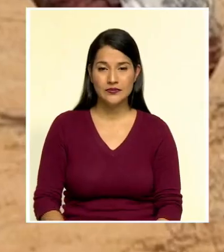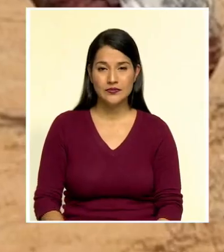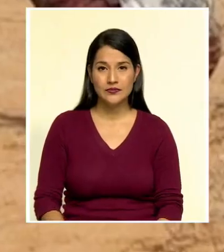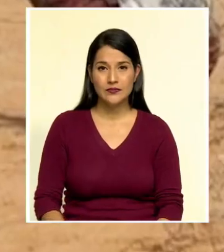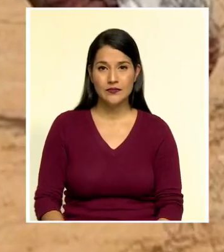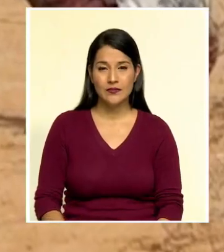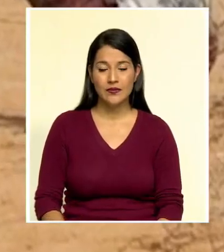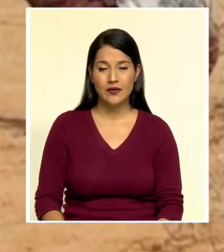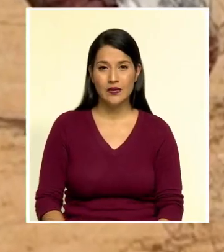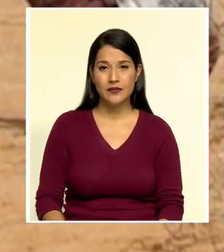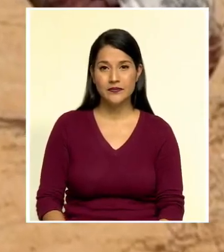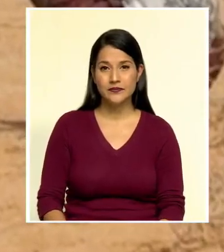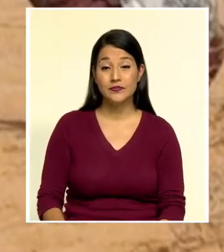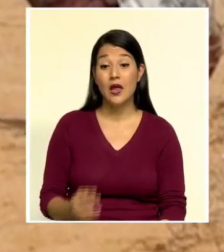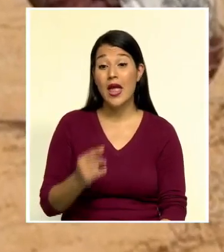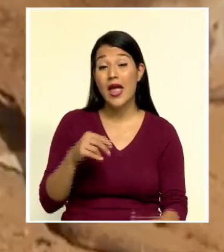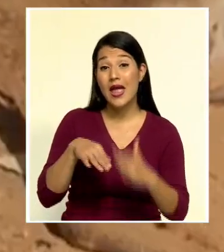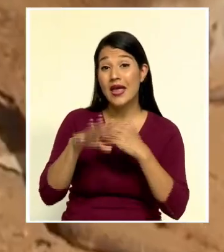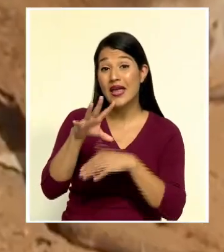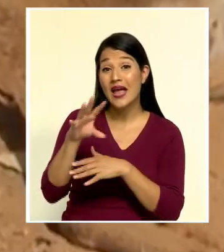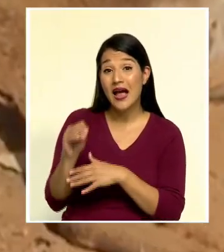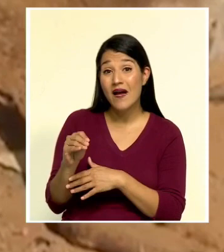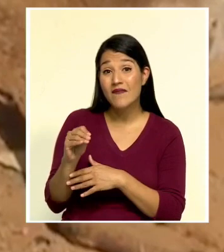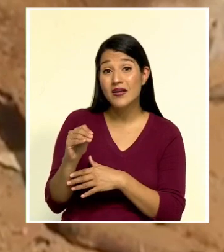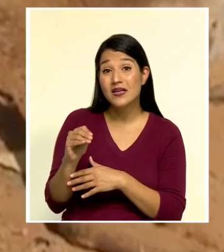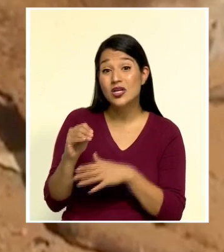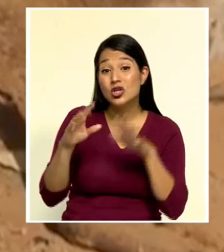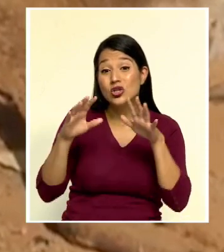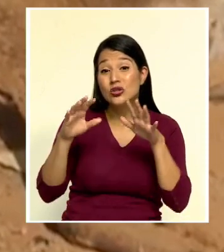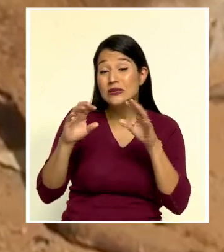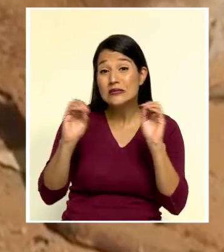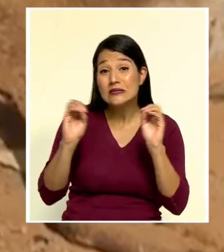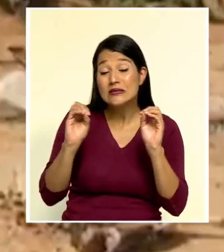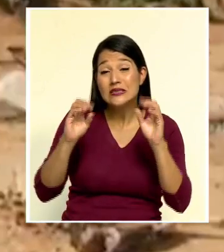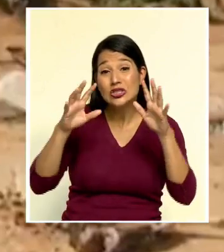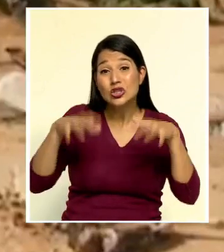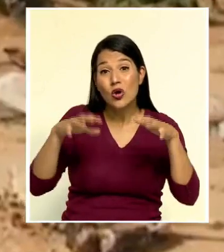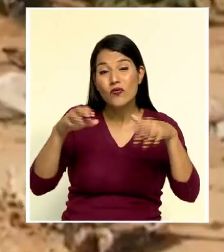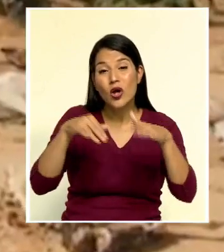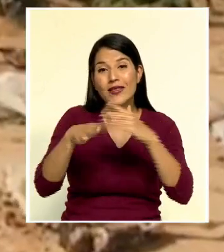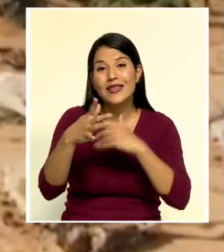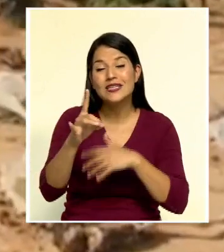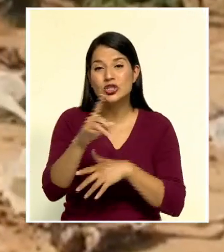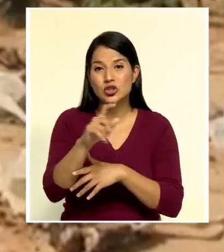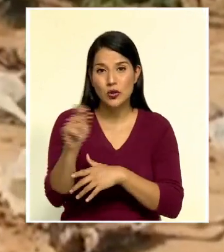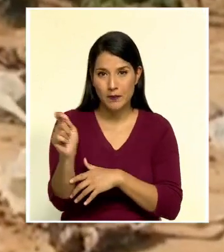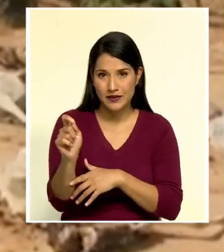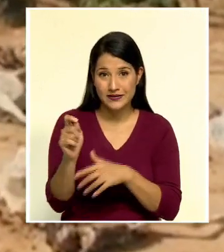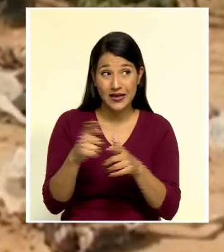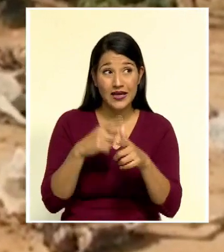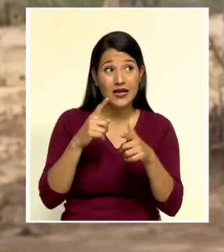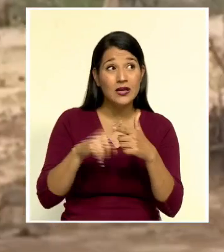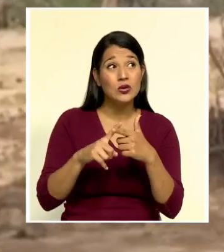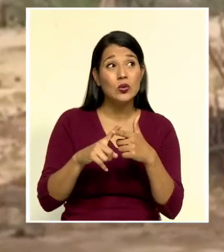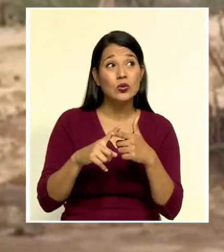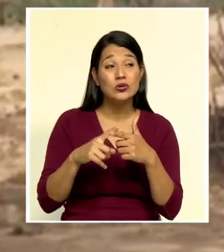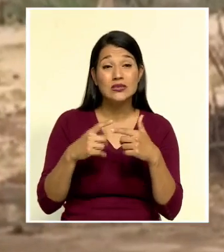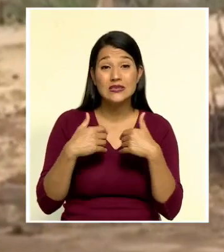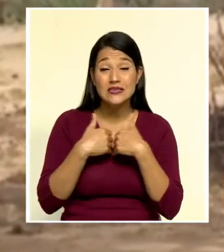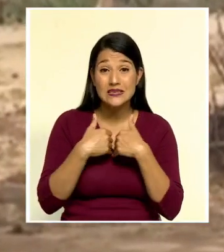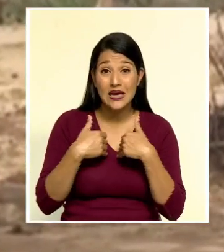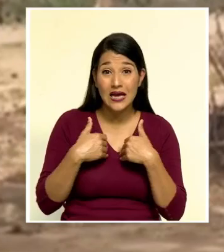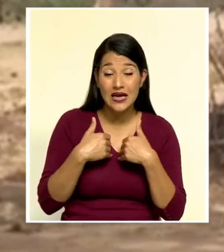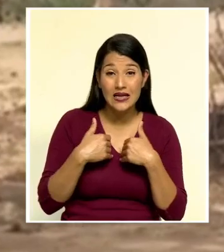En Jargududo apenas ha llovido una gota en 18 meses. Dan fe las carcasas de ganado cerca de las cabañas de paja de